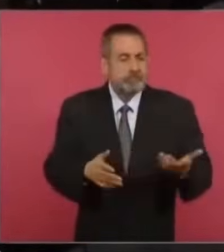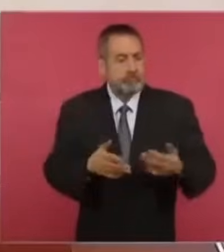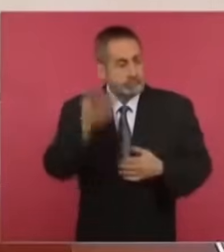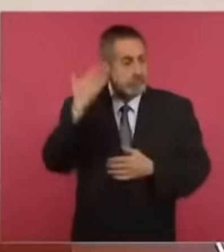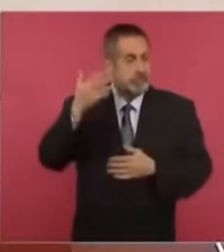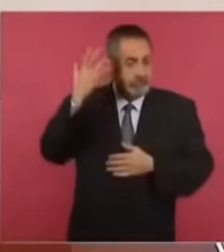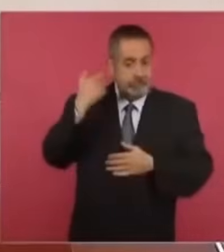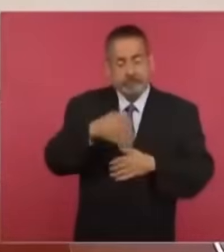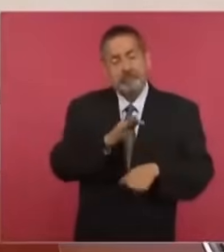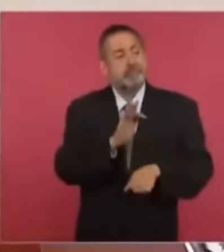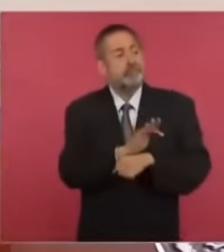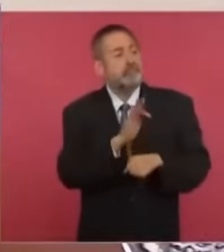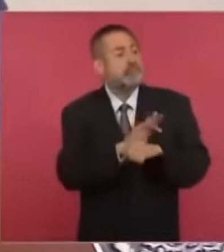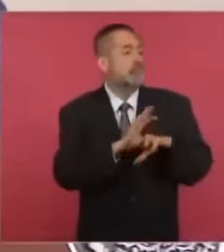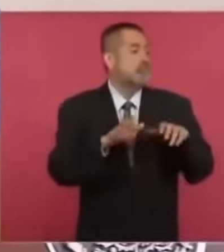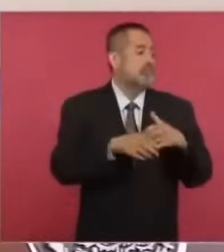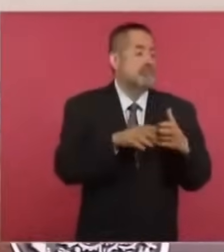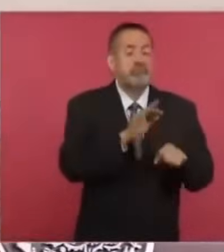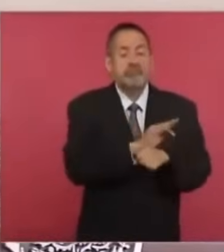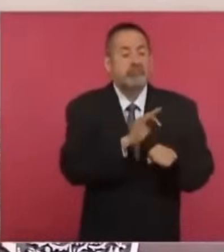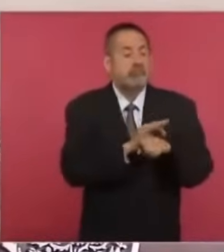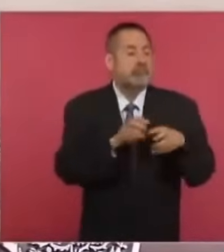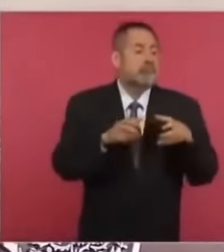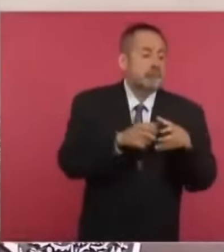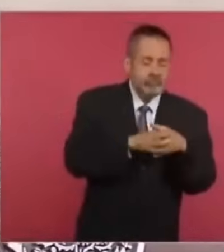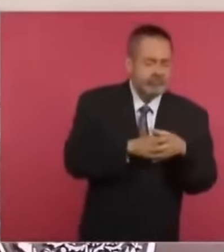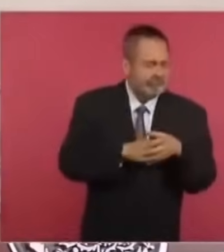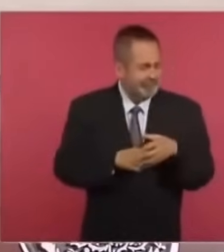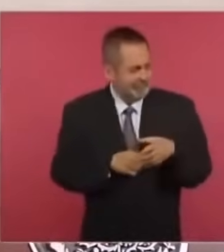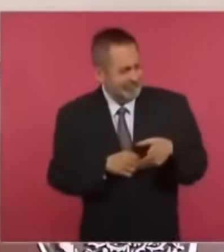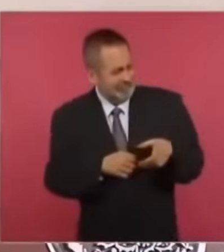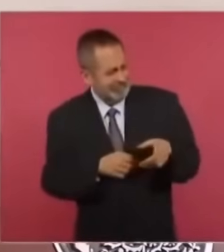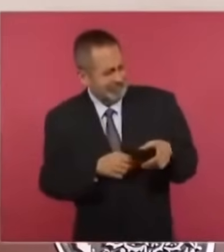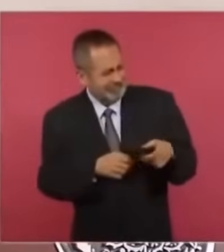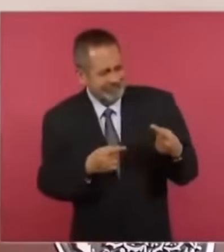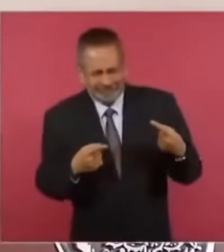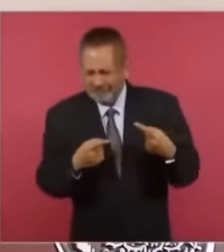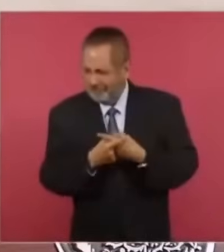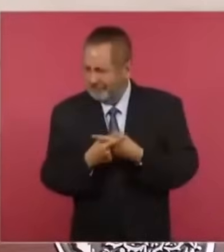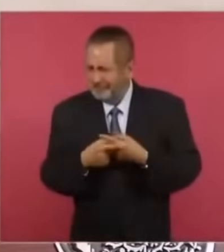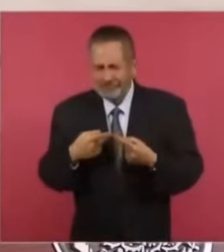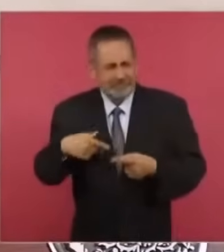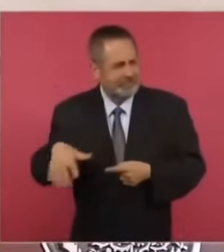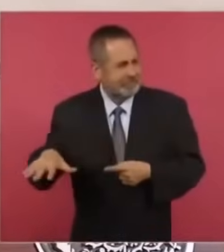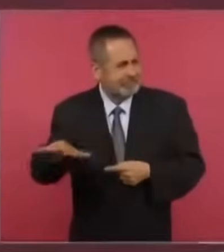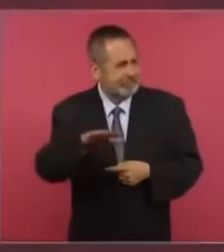defendía a lo largo de todos estos años.